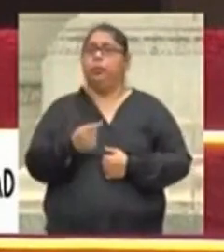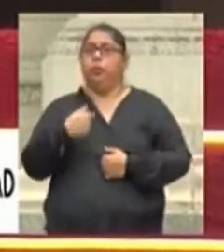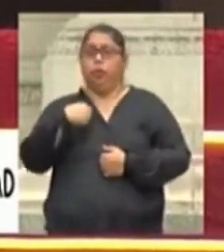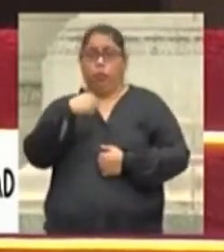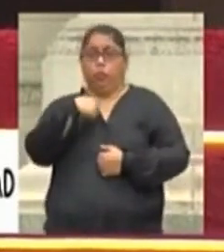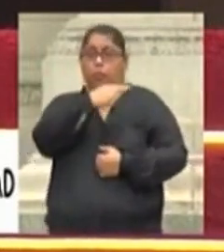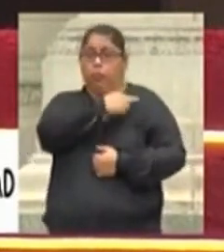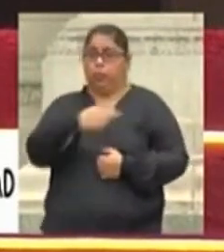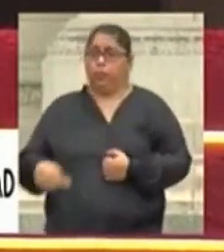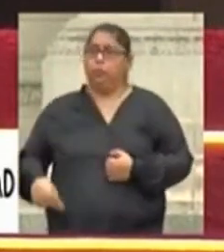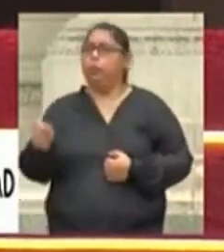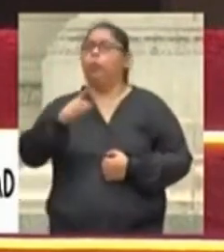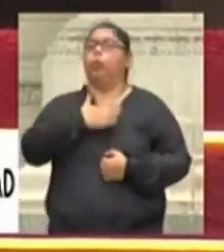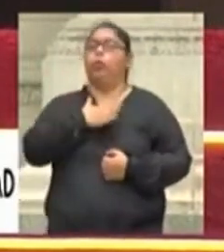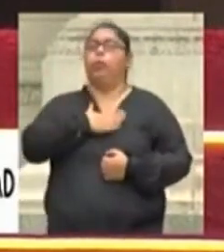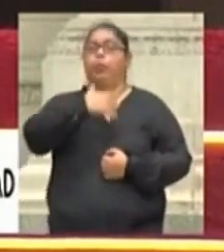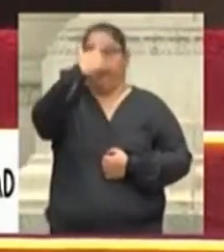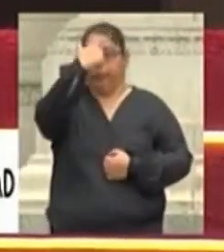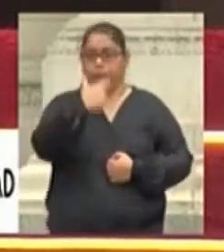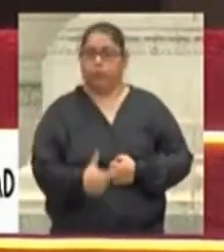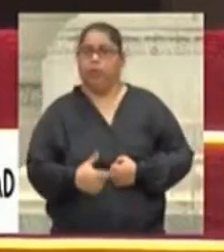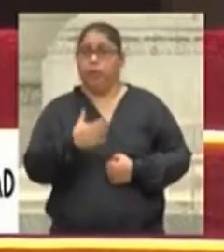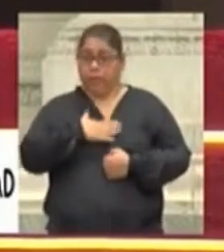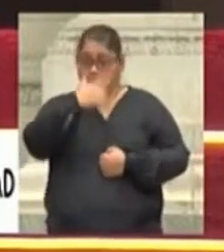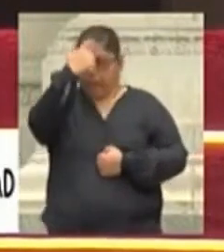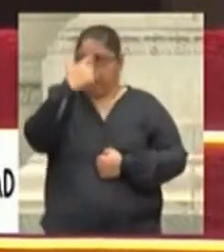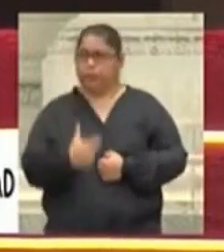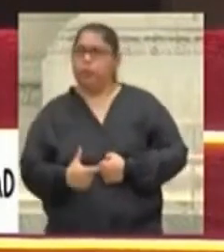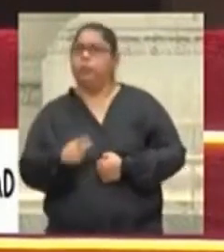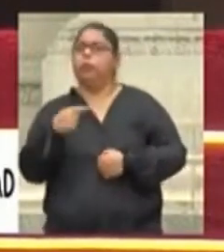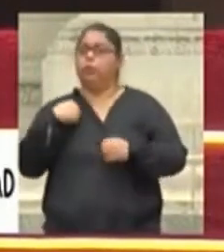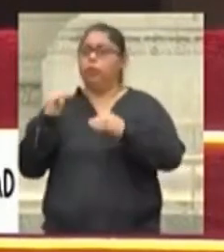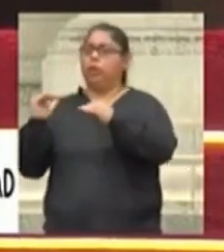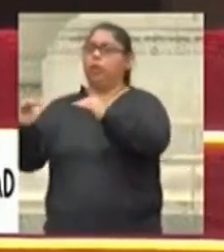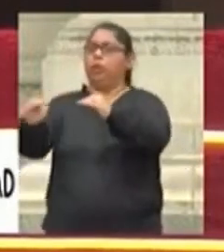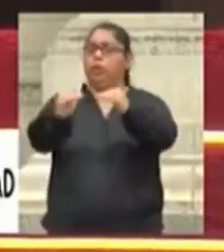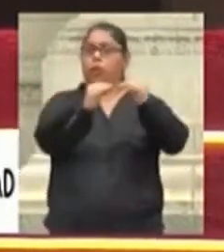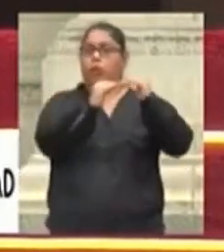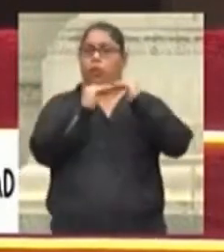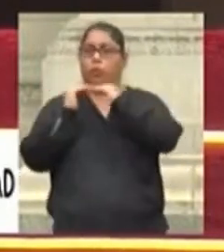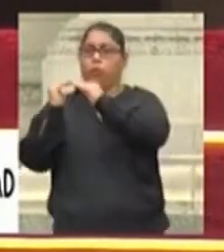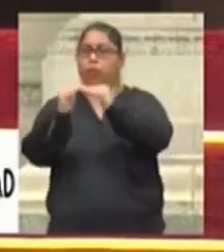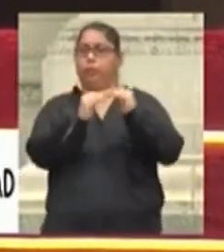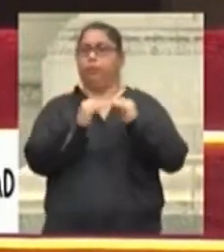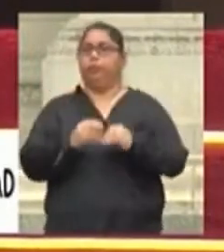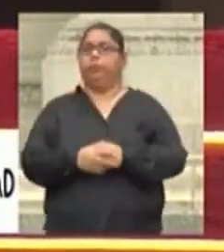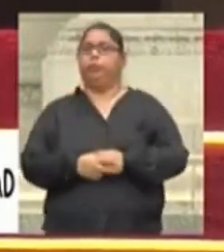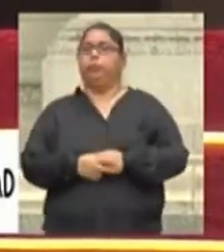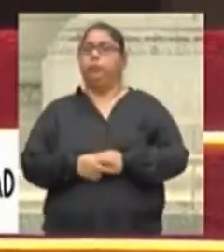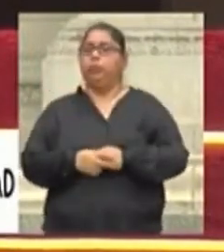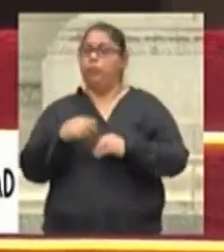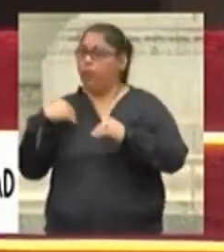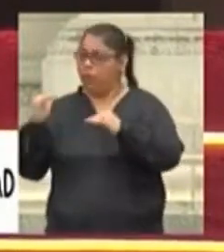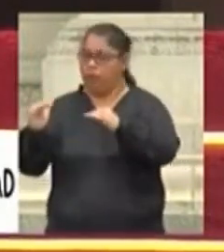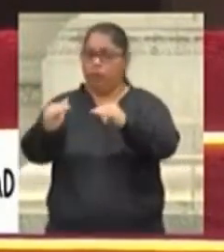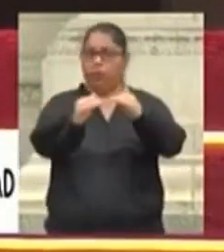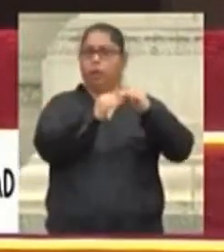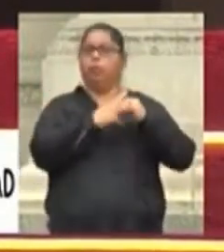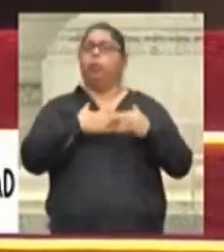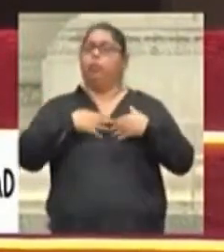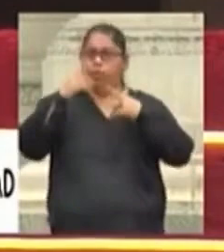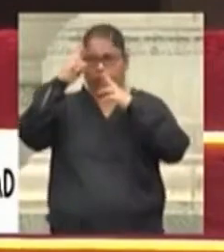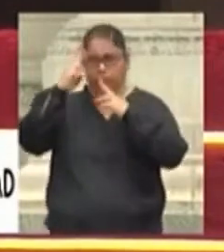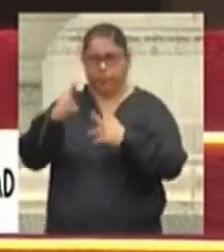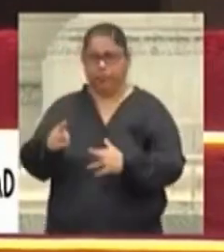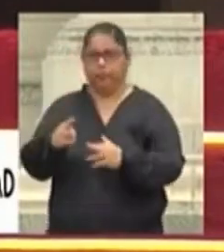ni siquiera como gobierno sino como persona y las personas tenemos que ser tratados de igual a igual tenemos que ser tratados